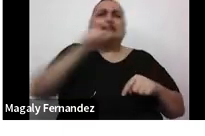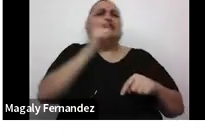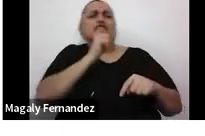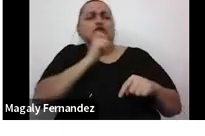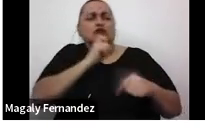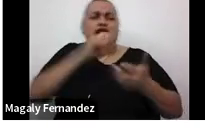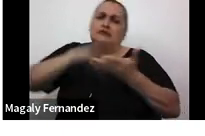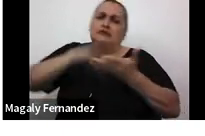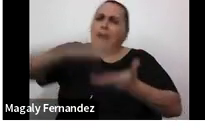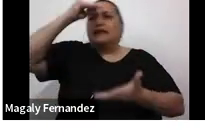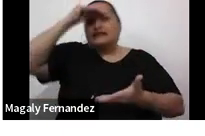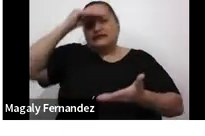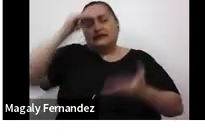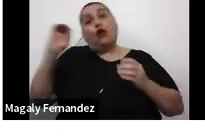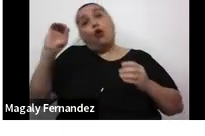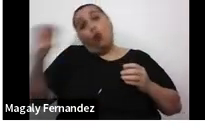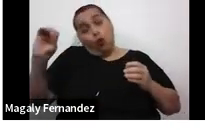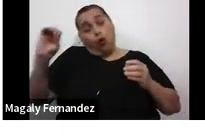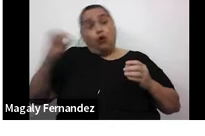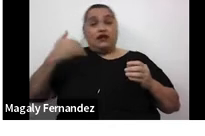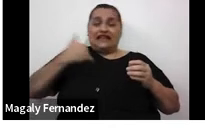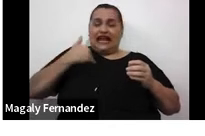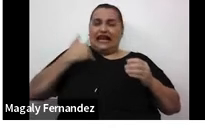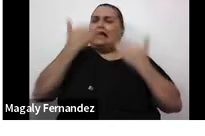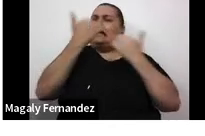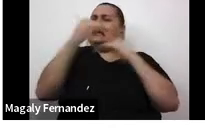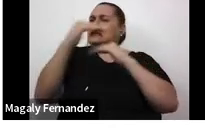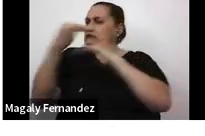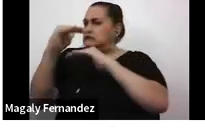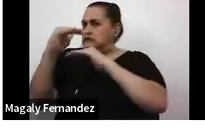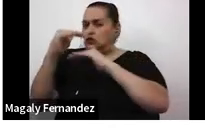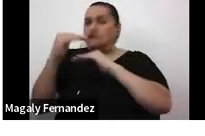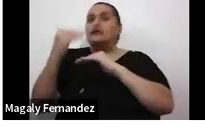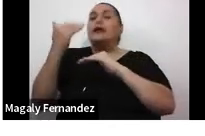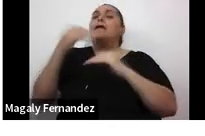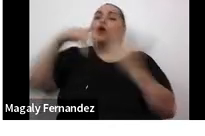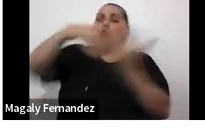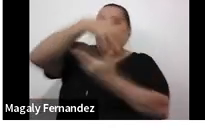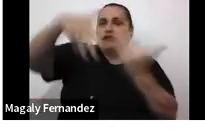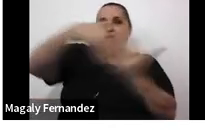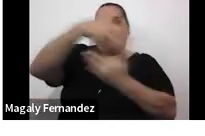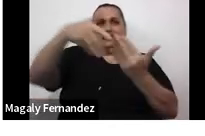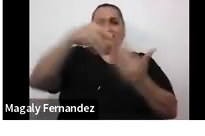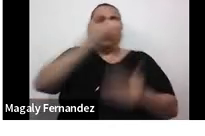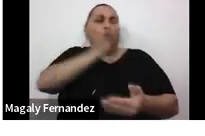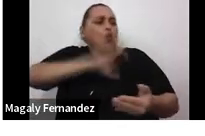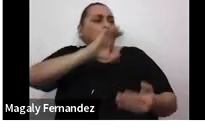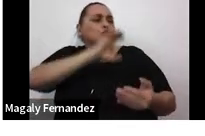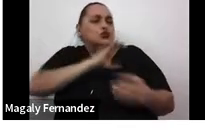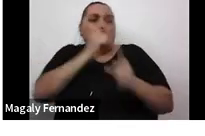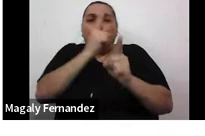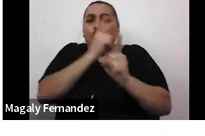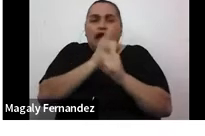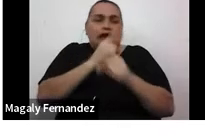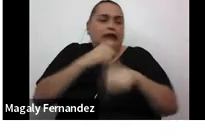el aprendizaje o tiene limitaciones para la convivencia para comportarse de manera adecuada en cada momento